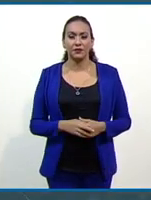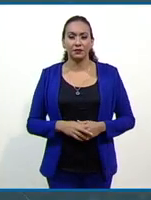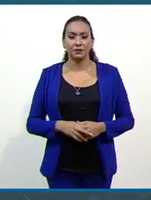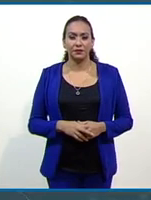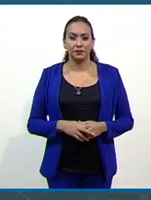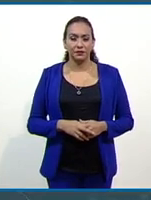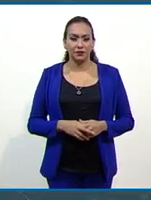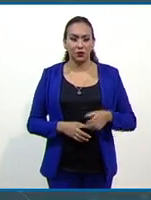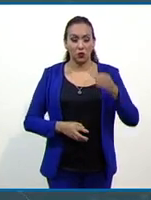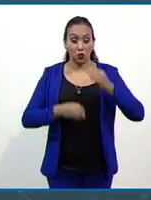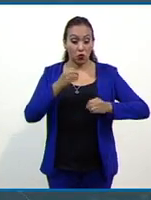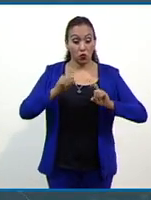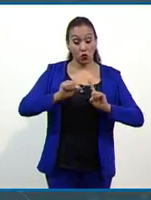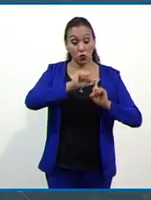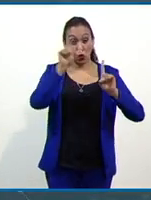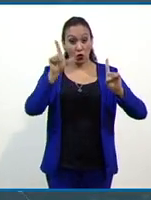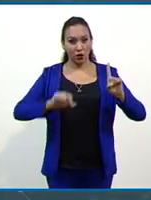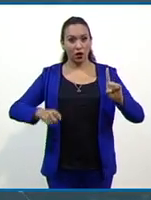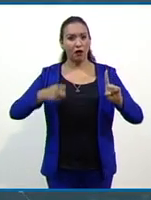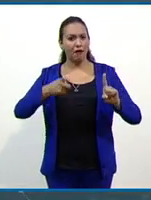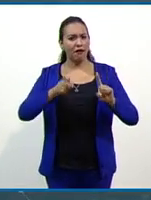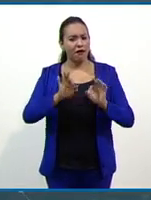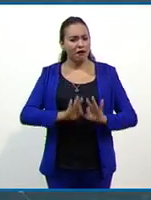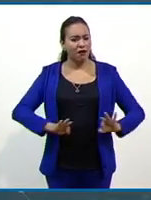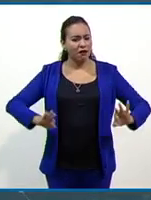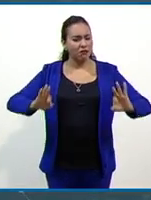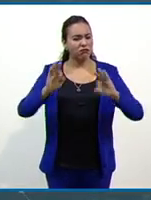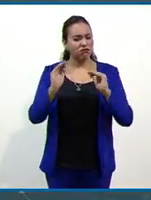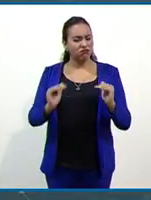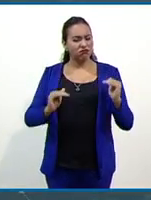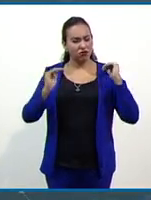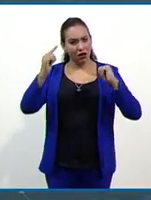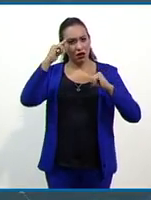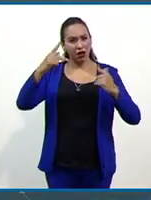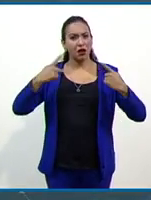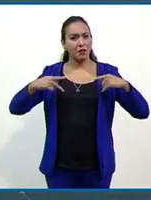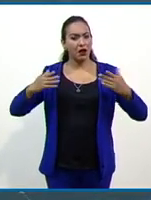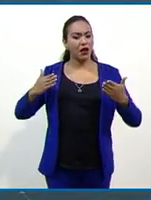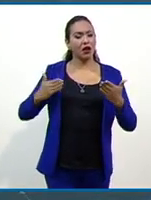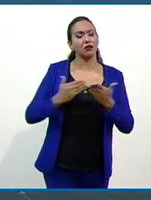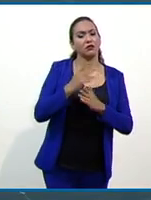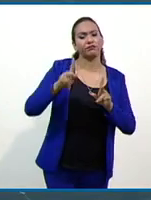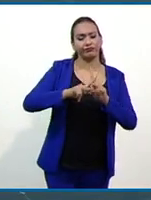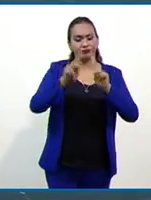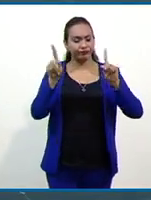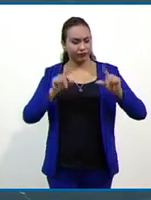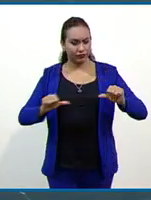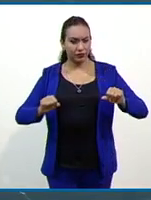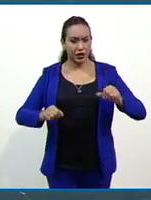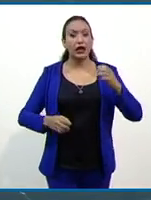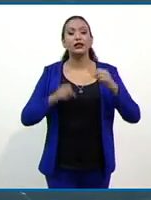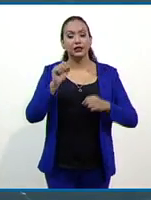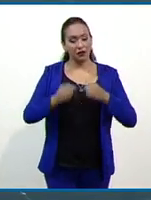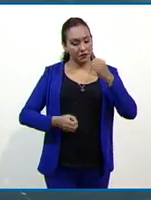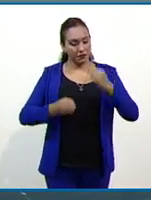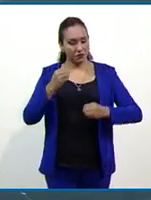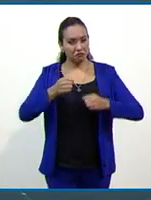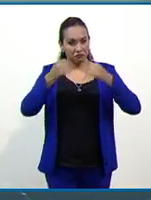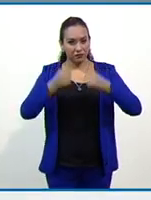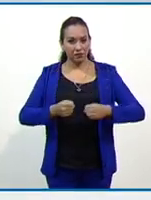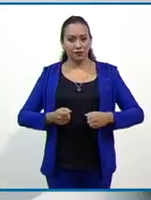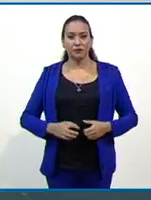La justicia federal es garante de la estabilidad y paz social del país, aseguró el ministro Luis María Aguilar.